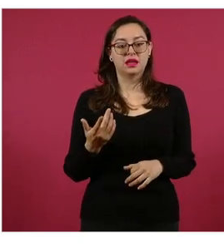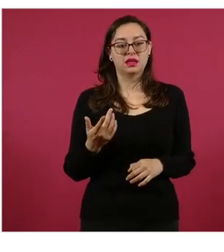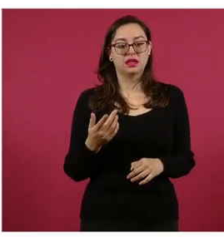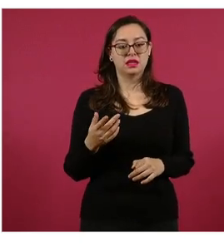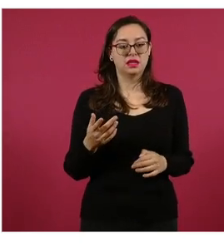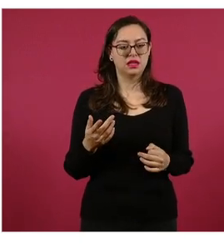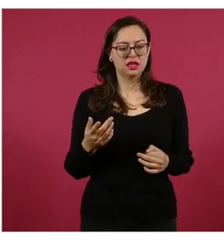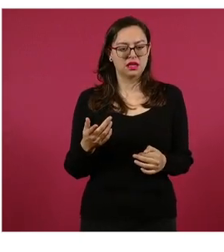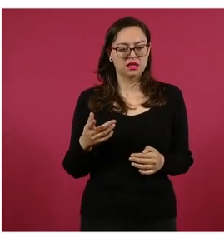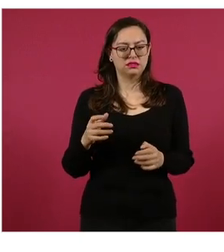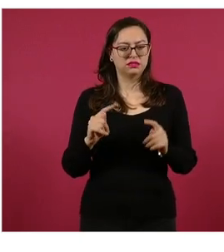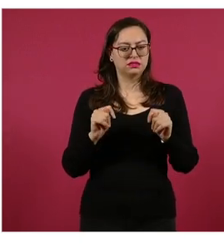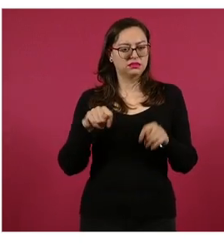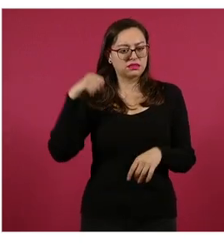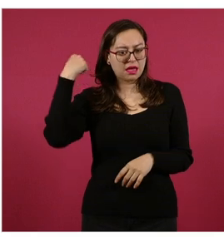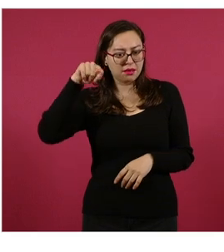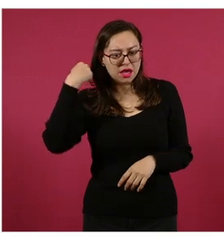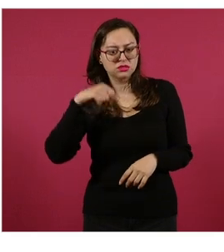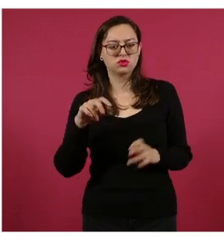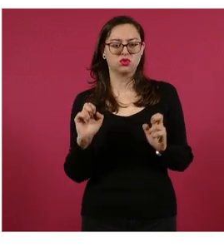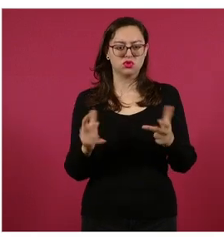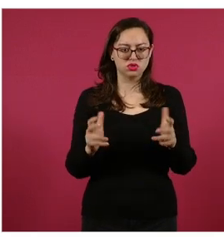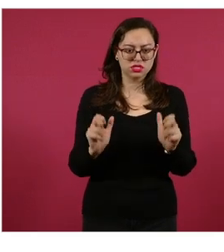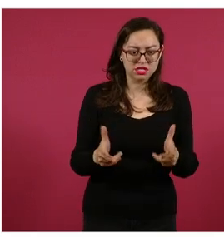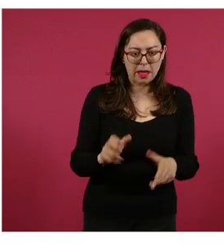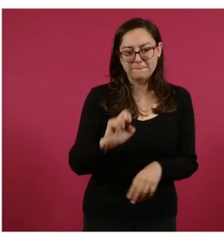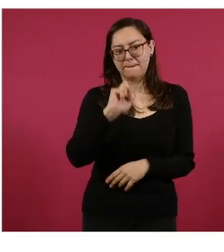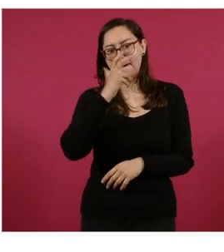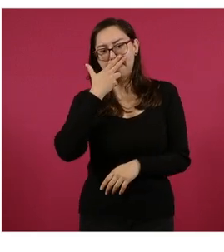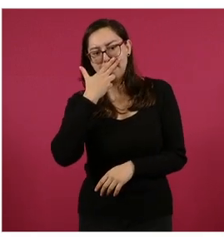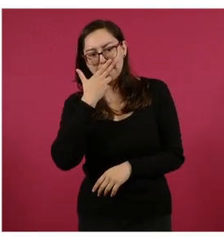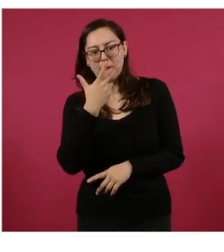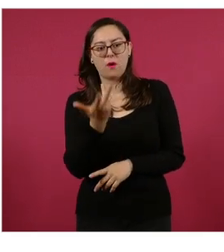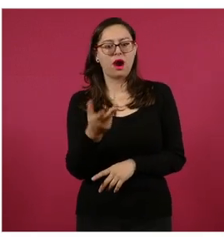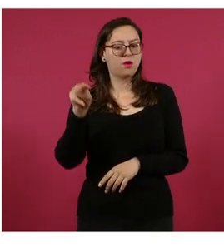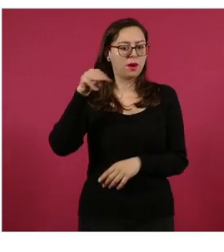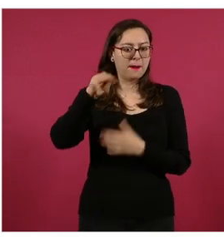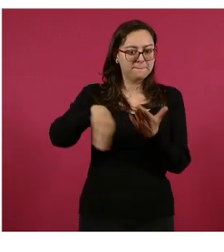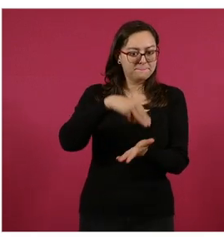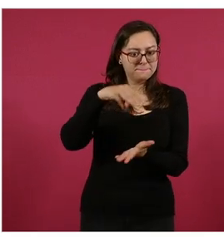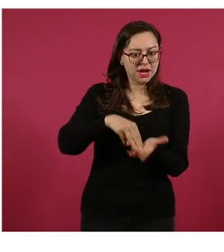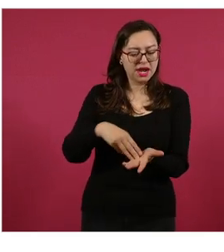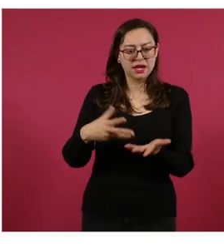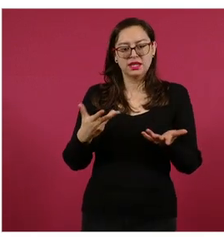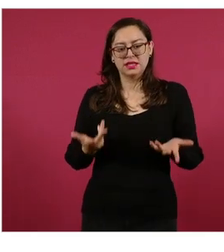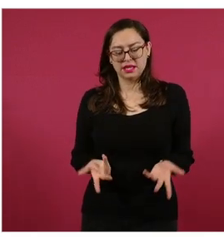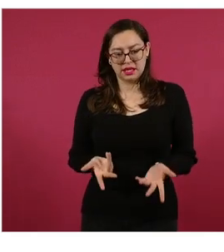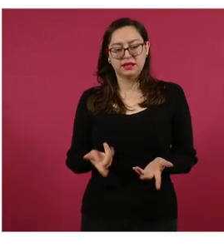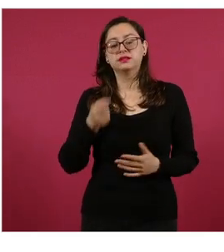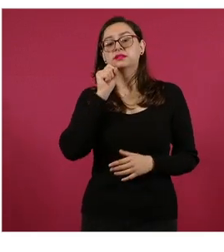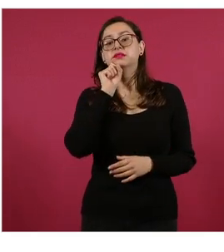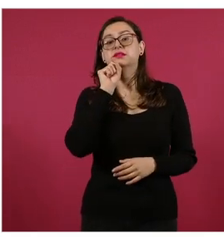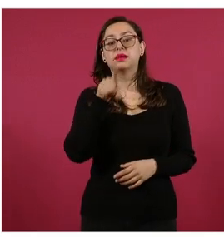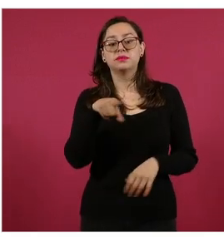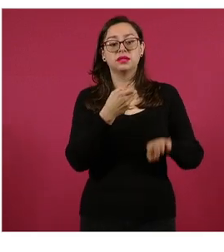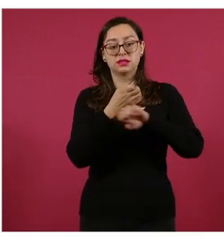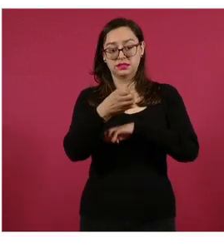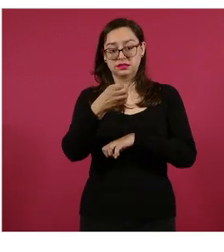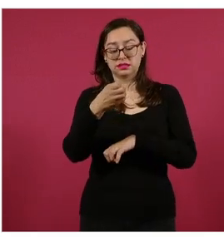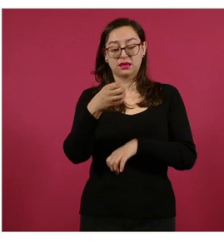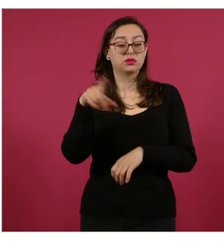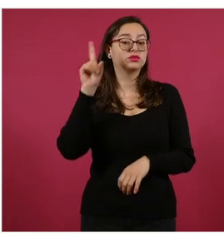y Tuxtla Gutiérrez, Comet Fuel ahí en Chihuahua y Megasur en Mérida y Torre Naranja también en el estado